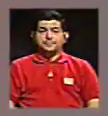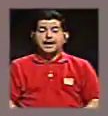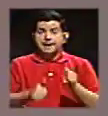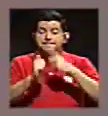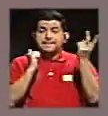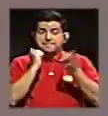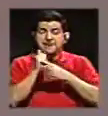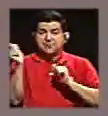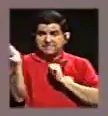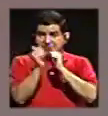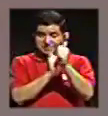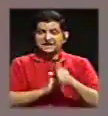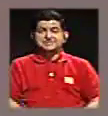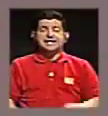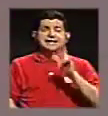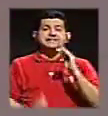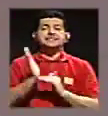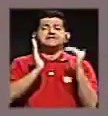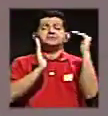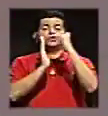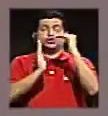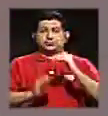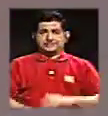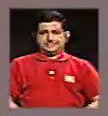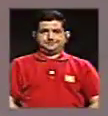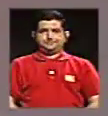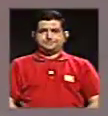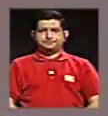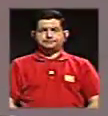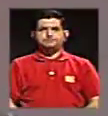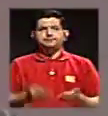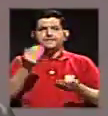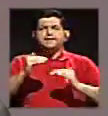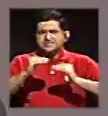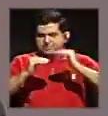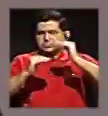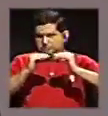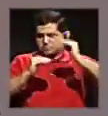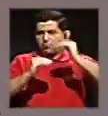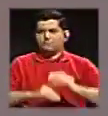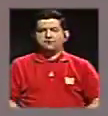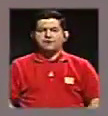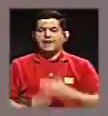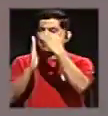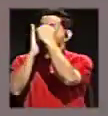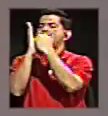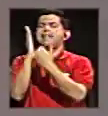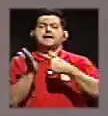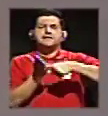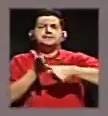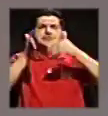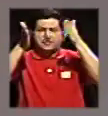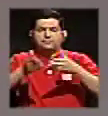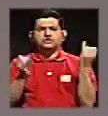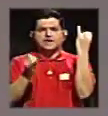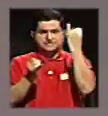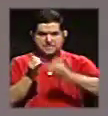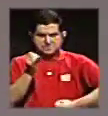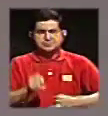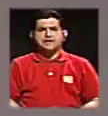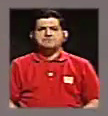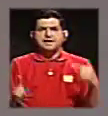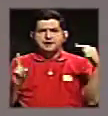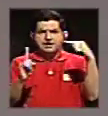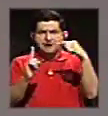primera vez el umbral de los 3 millones y serán un poquito más el padrón electoral C hasta